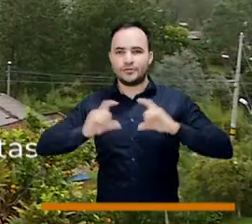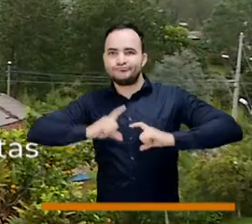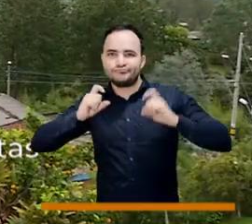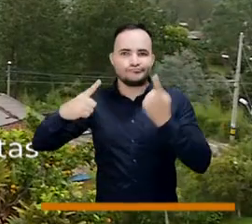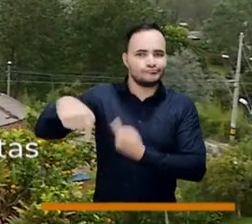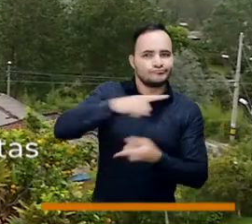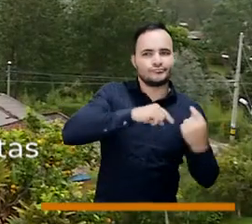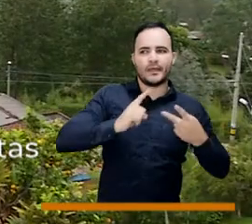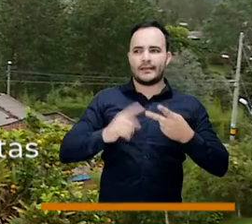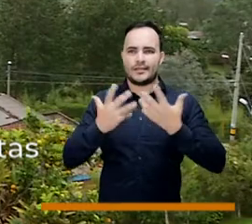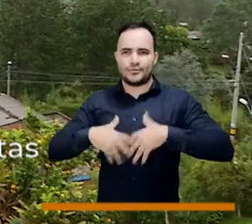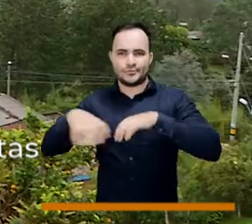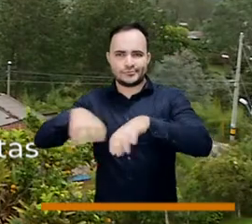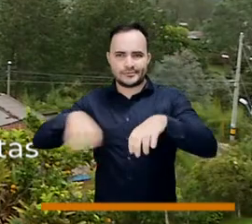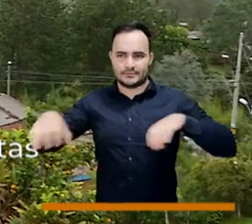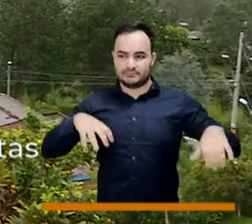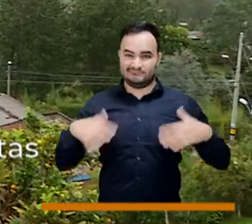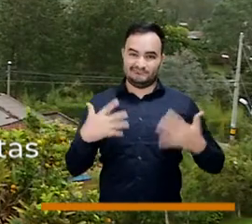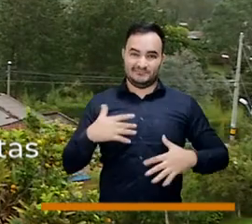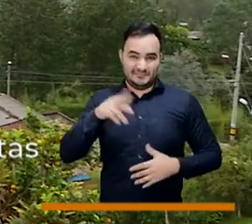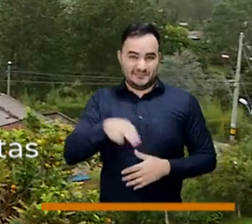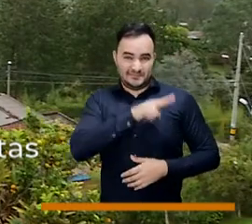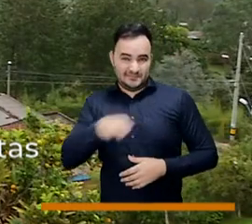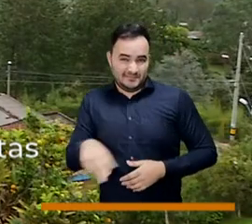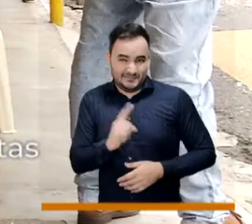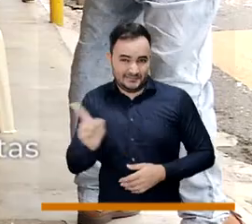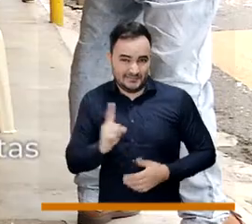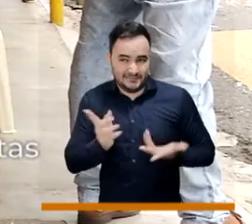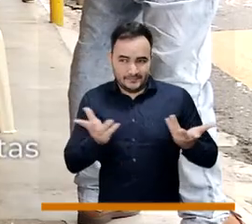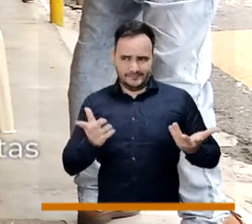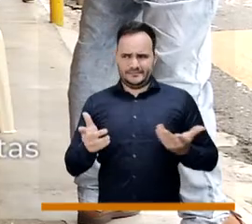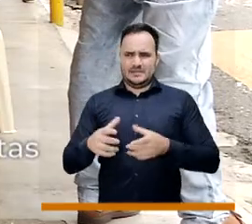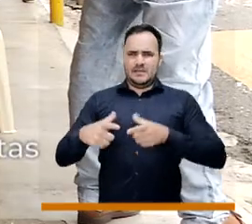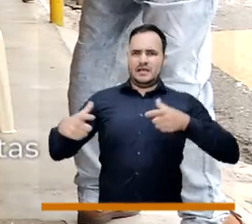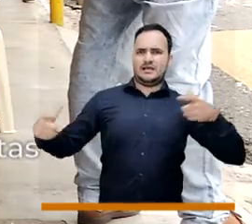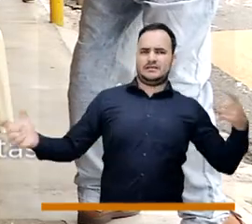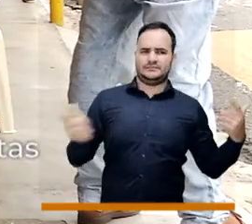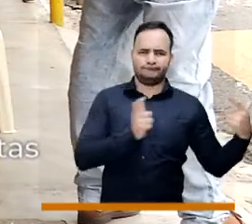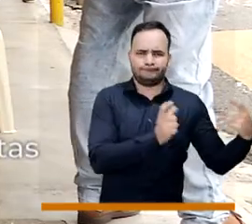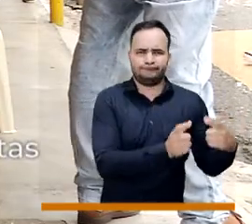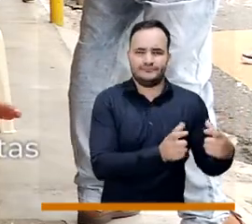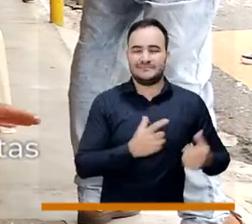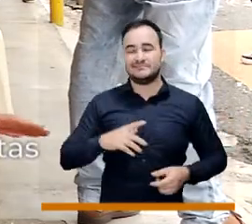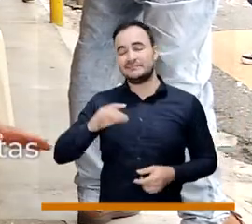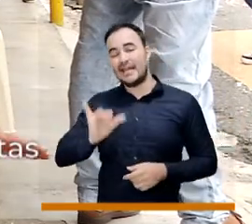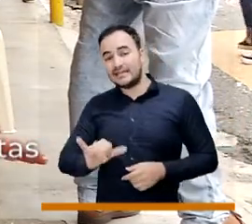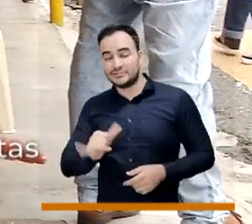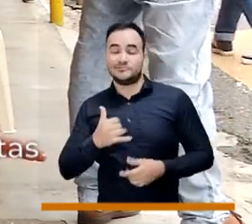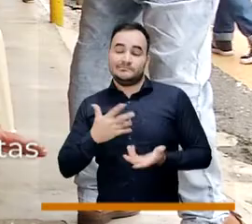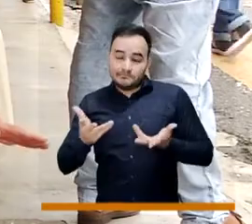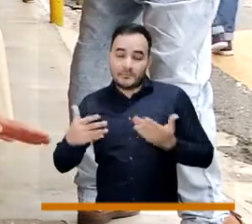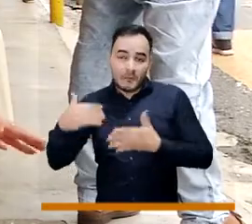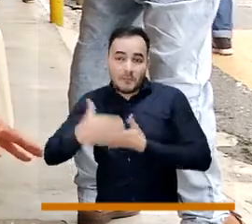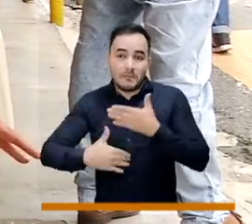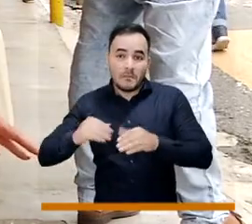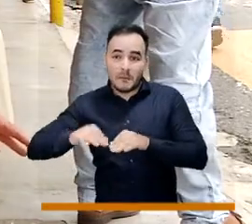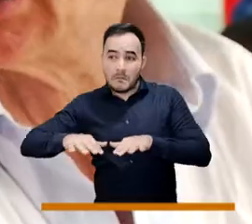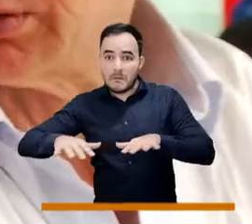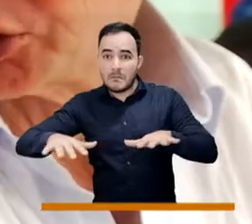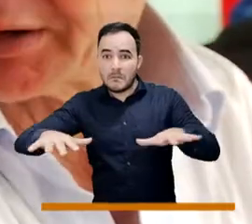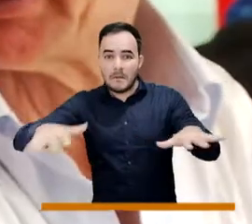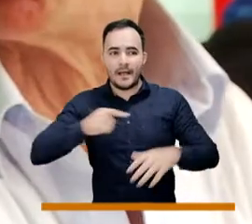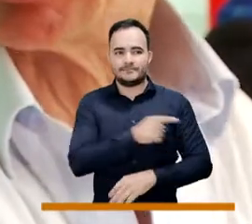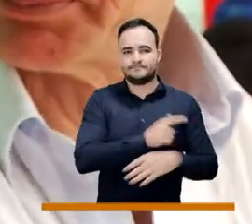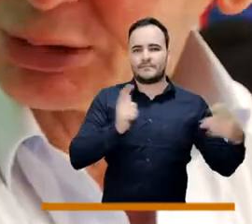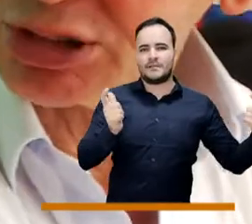absolutamente, y que la forma de trabajo que se ha venido dando hace que la ruralidad se haya ido perdiendo, porque